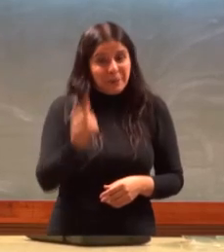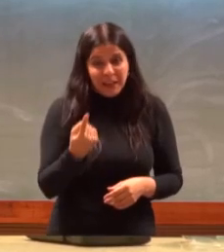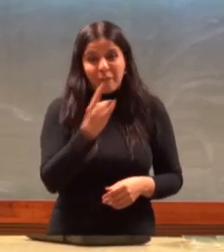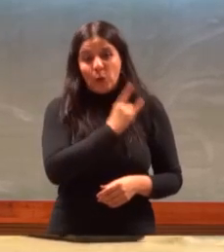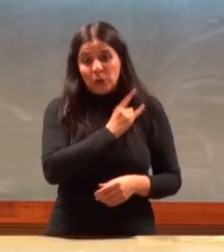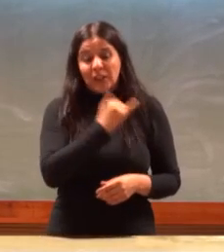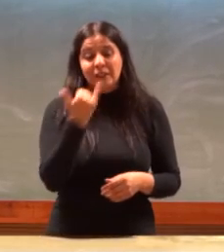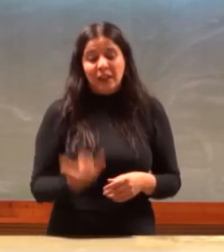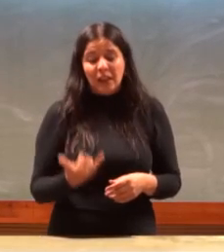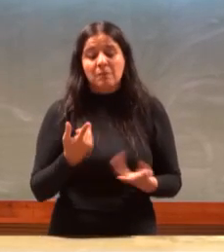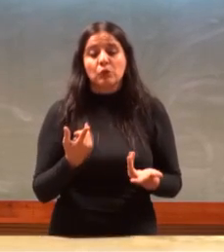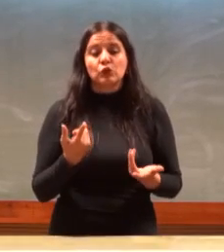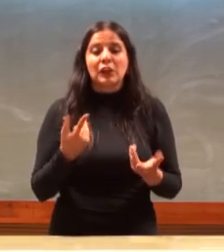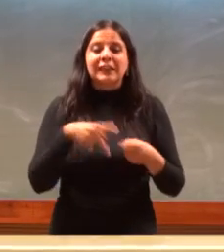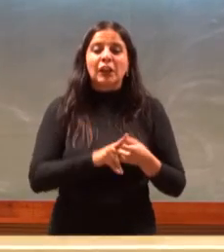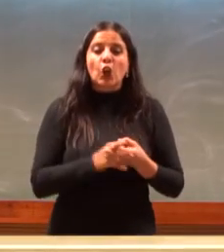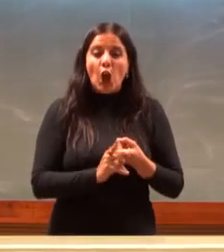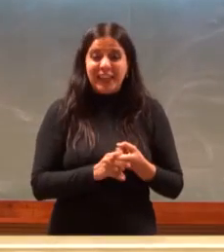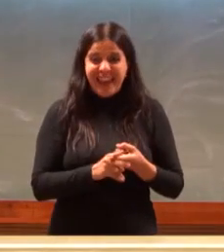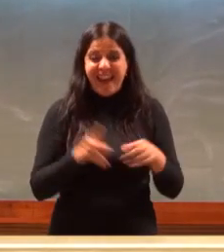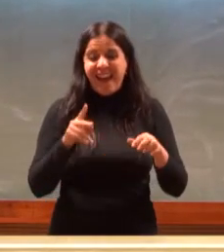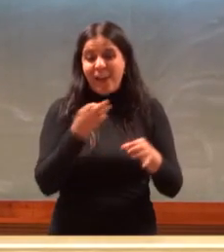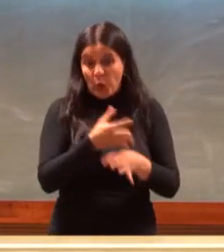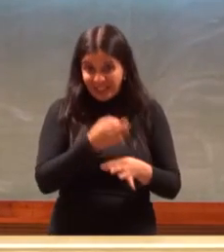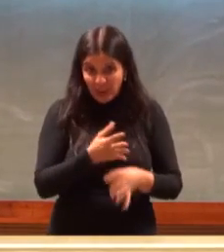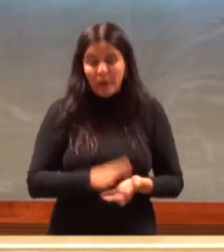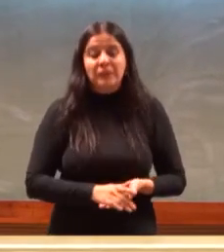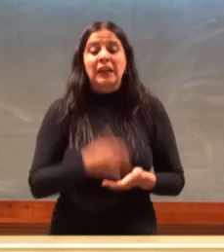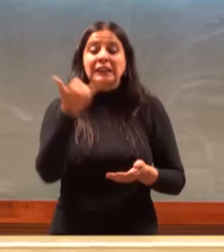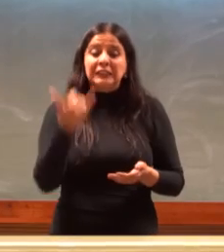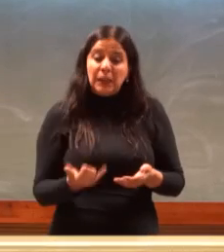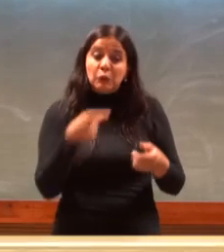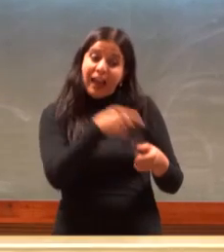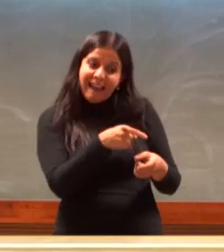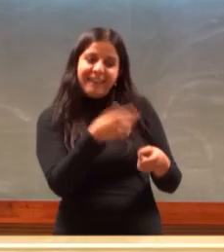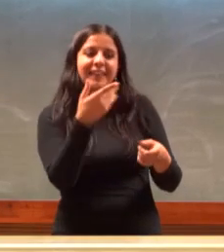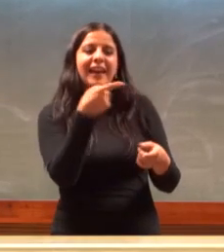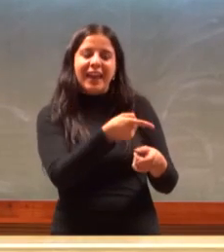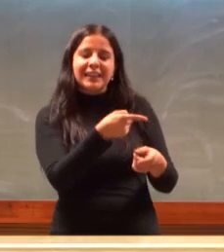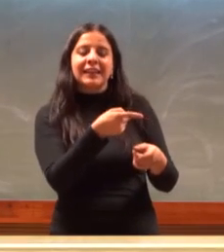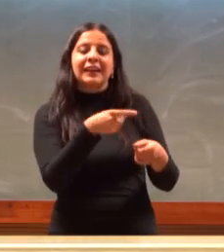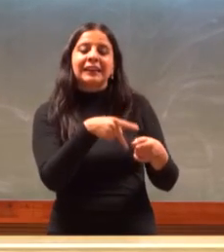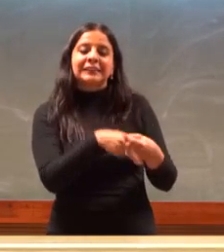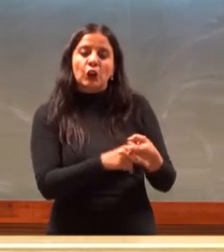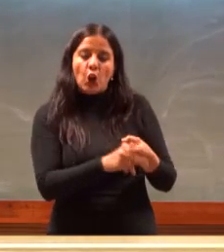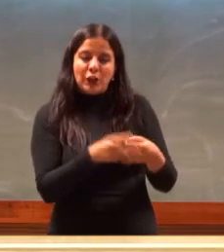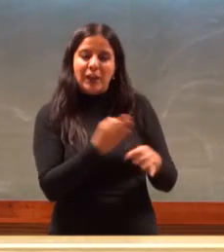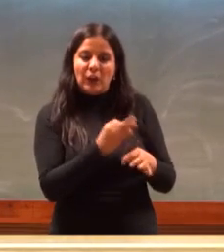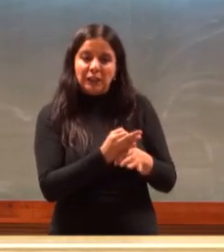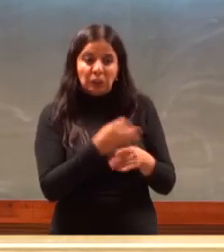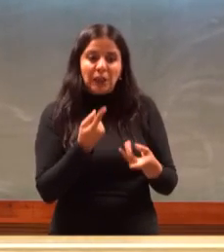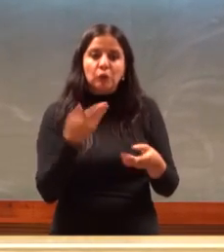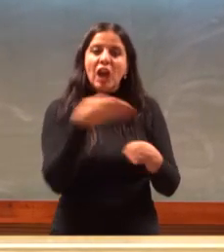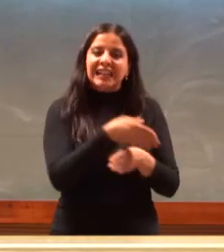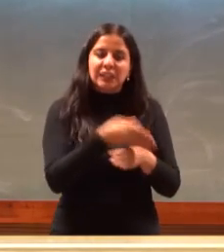tecnología educativa porque fuimos una de las primeras facultades en desarrollar en el el marco del área de tecnología educativa políticas de acceso abierto antes de que esto